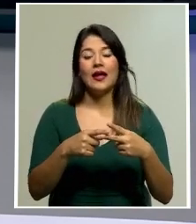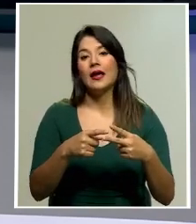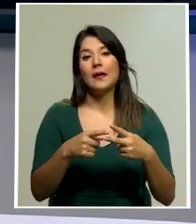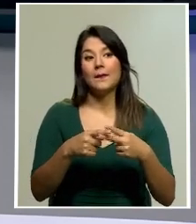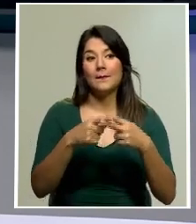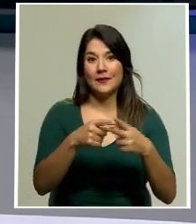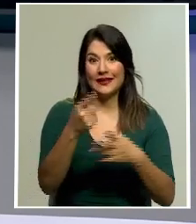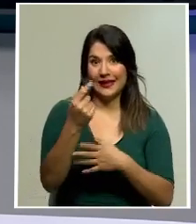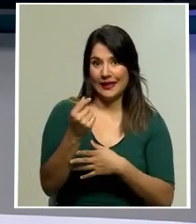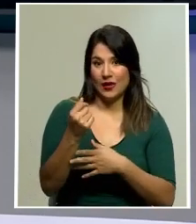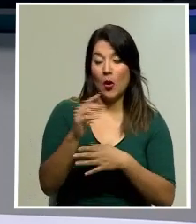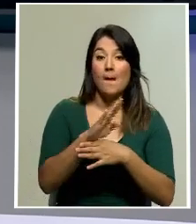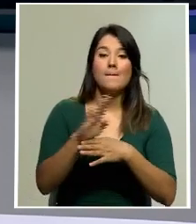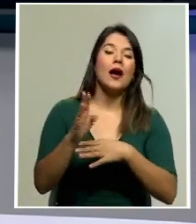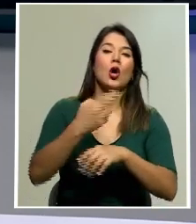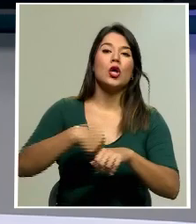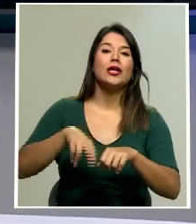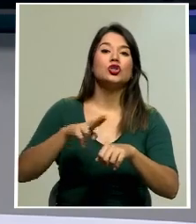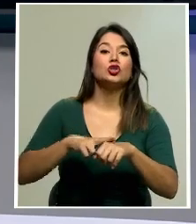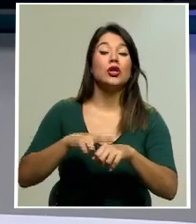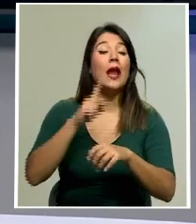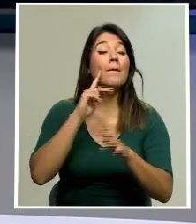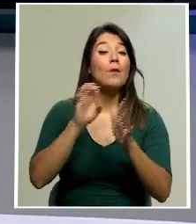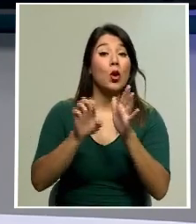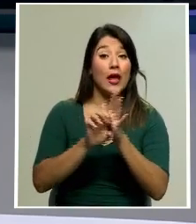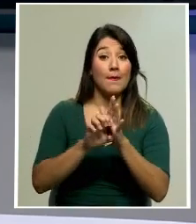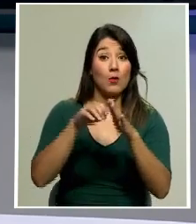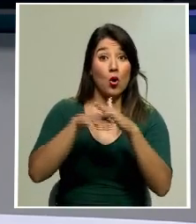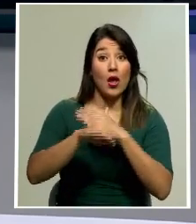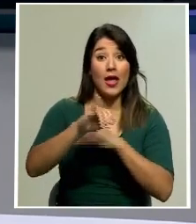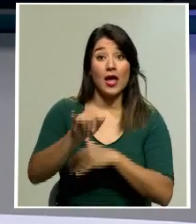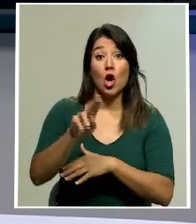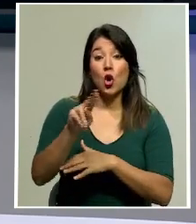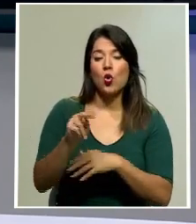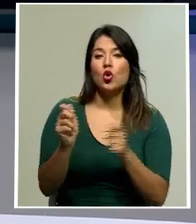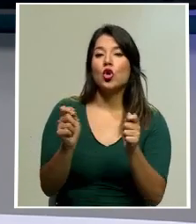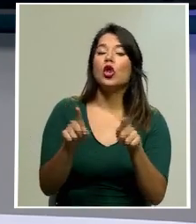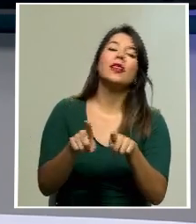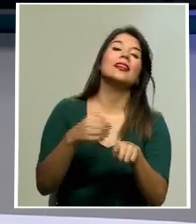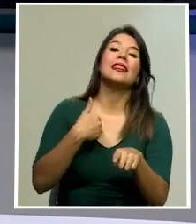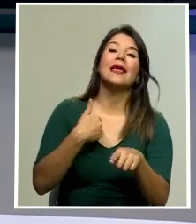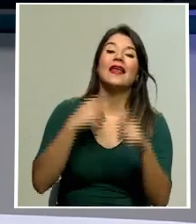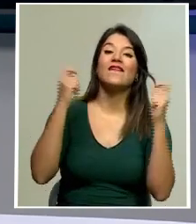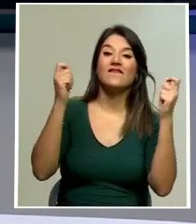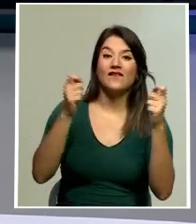El Banco Nacional, por ejemplo, tendrá durante todo el mes de junio una feria virtual de vivienda.